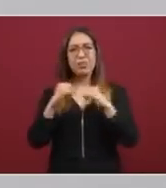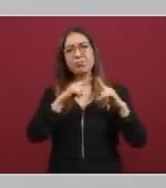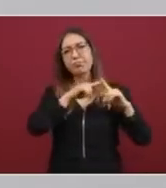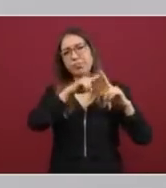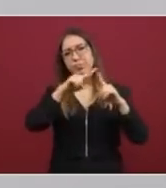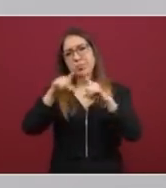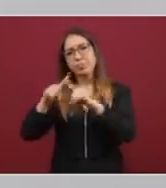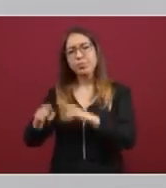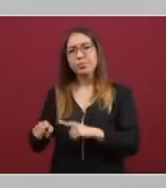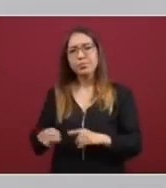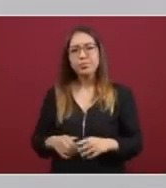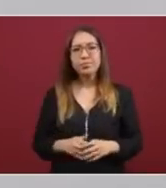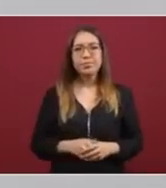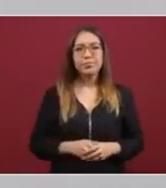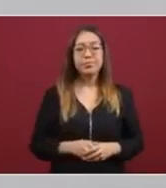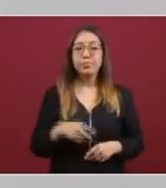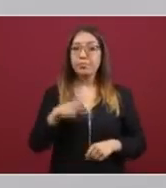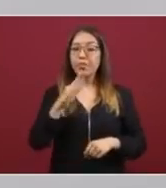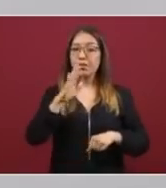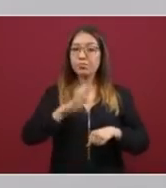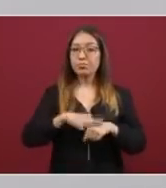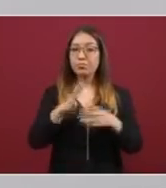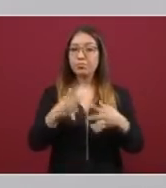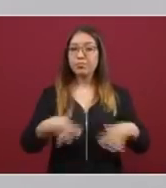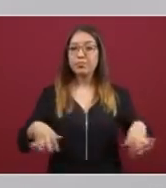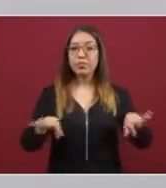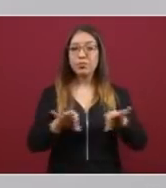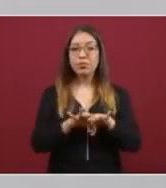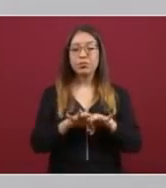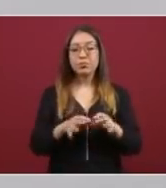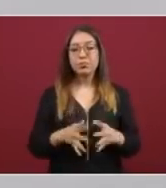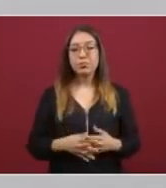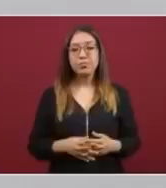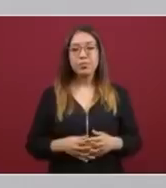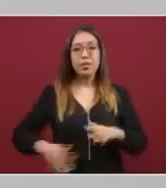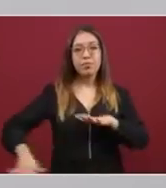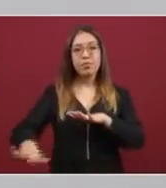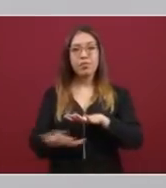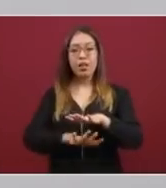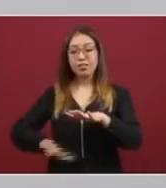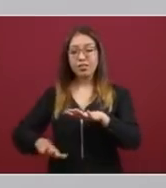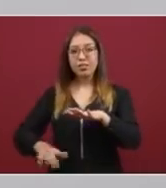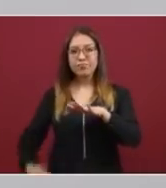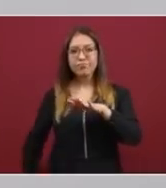instituciones, y sobre todo como lo hace nuestro pueblo.